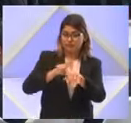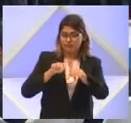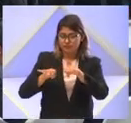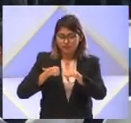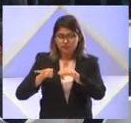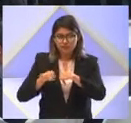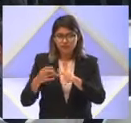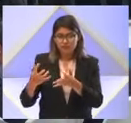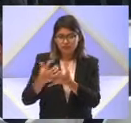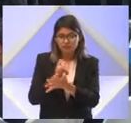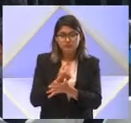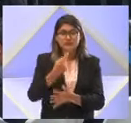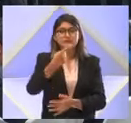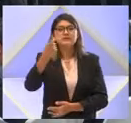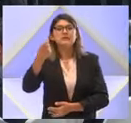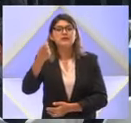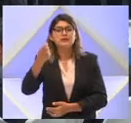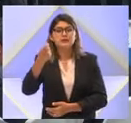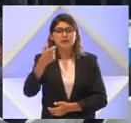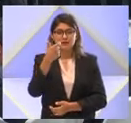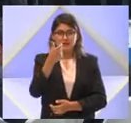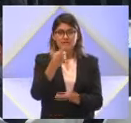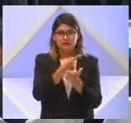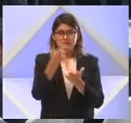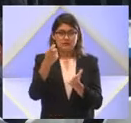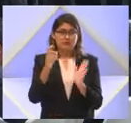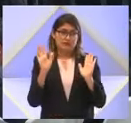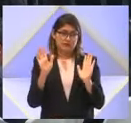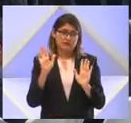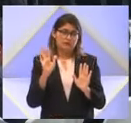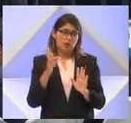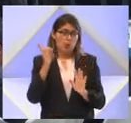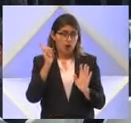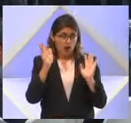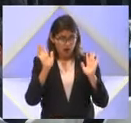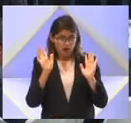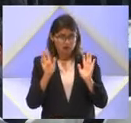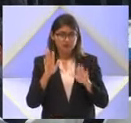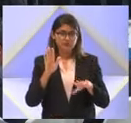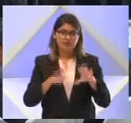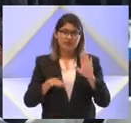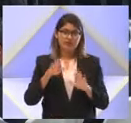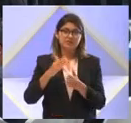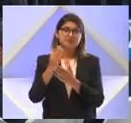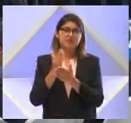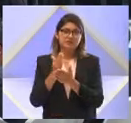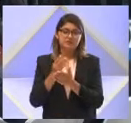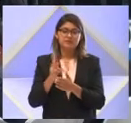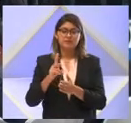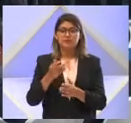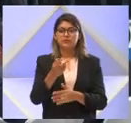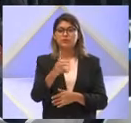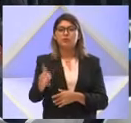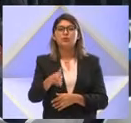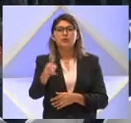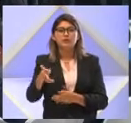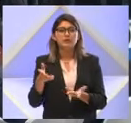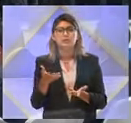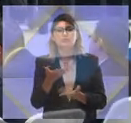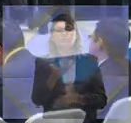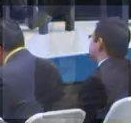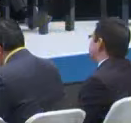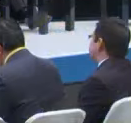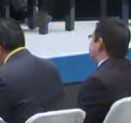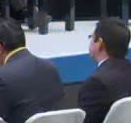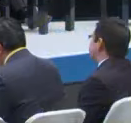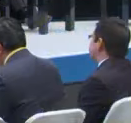por día y eso en el mejor de los casos en el ocean en el medio rural se